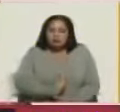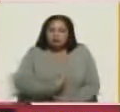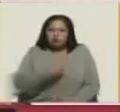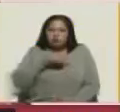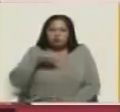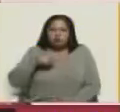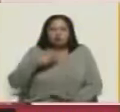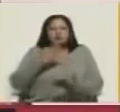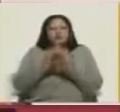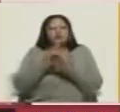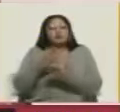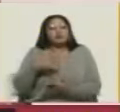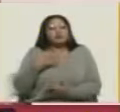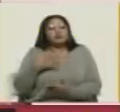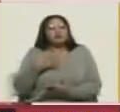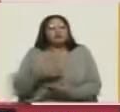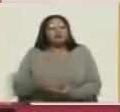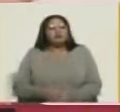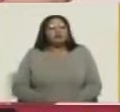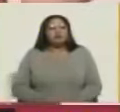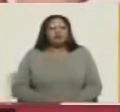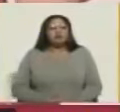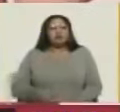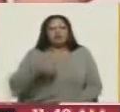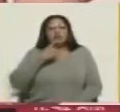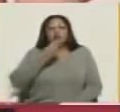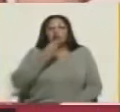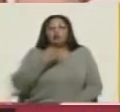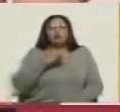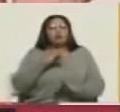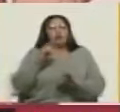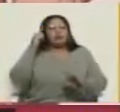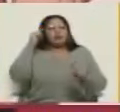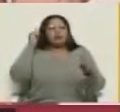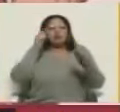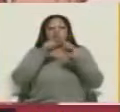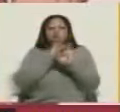nos embarga, uno dijo, bueno, ya tenemos fecha, listo.